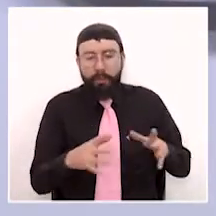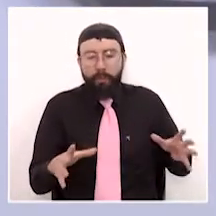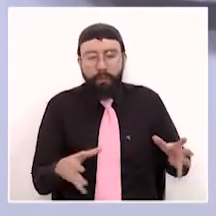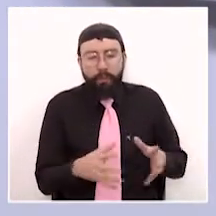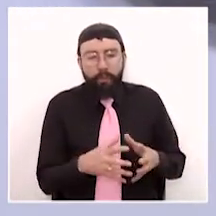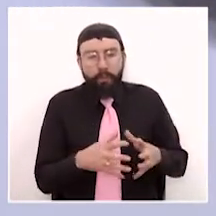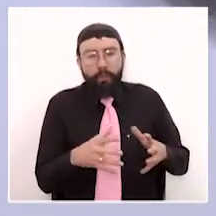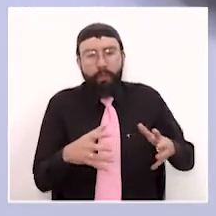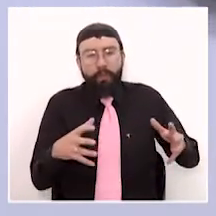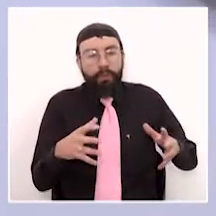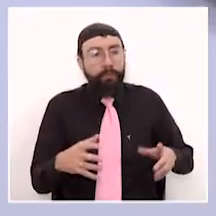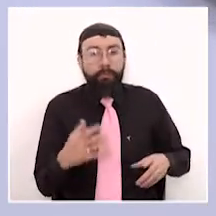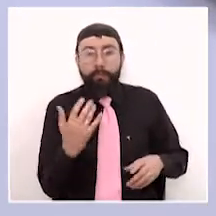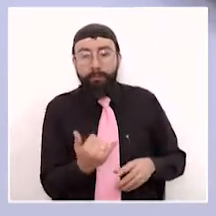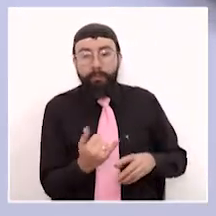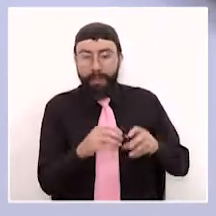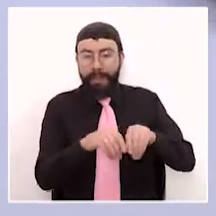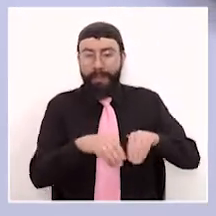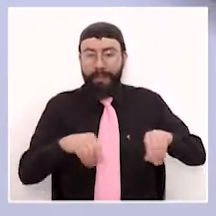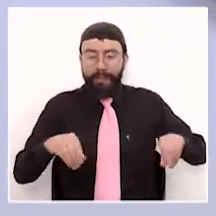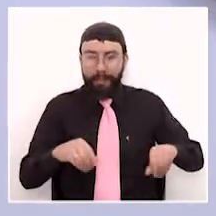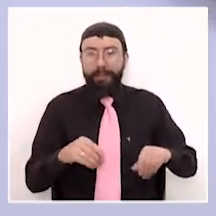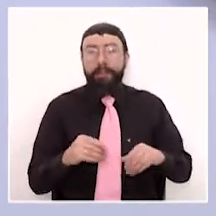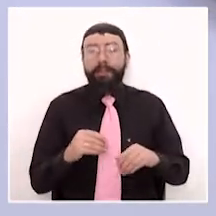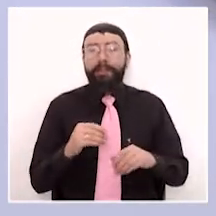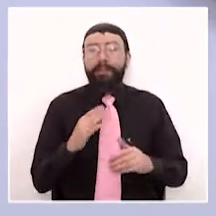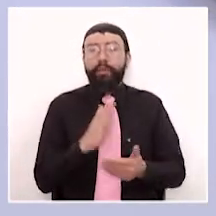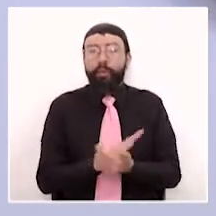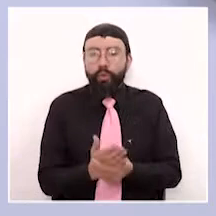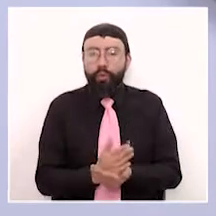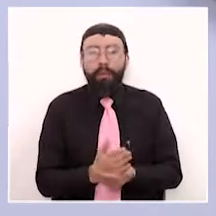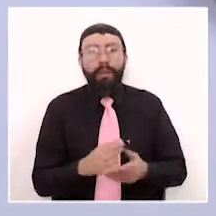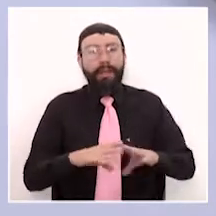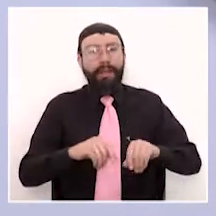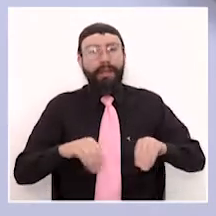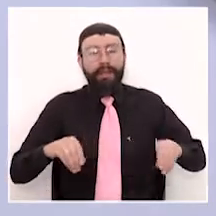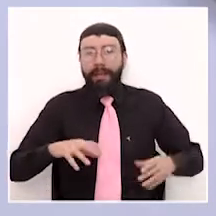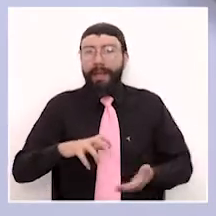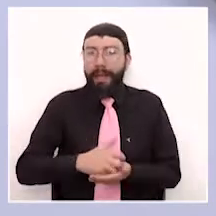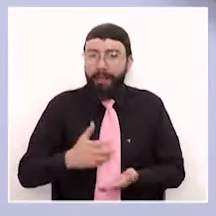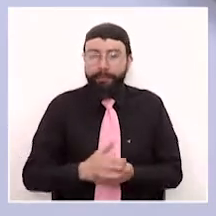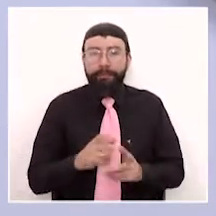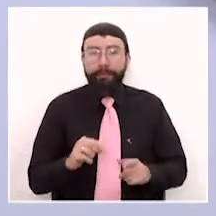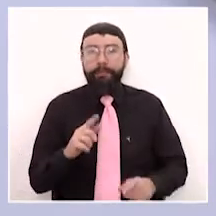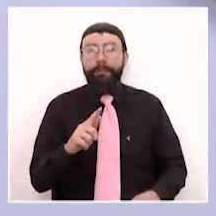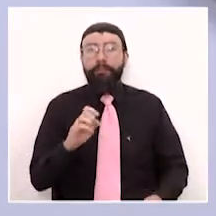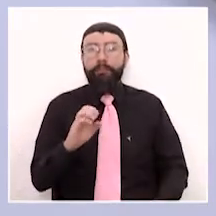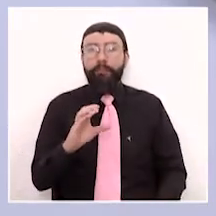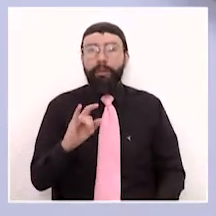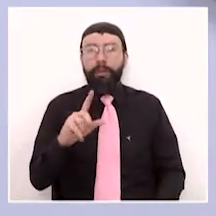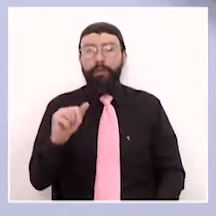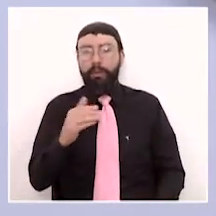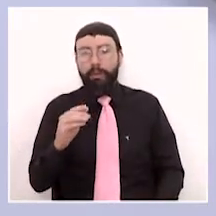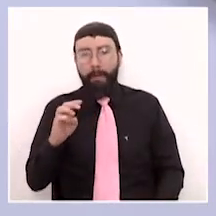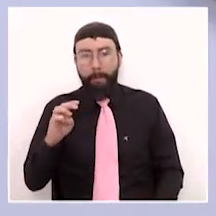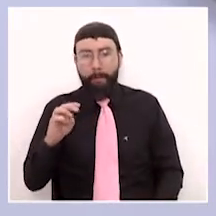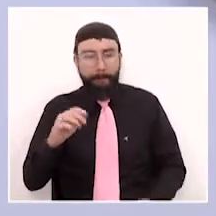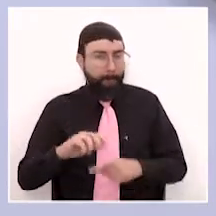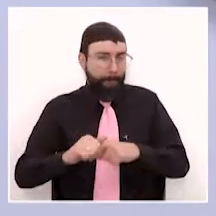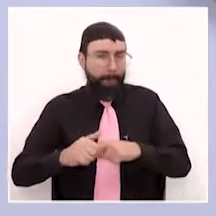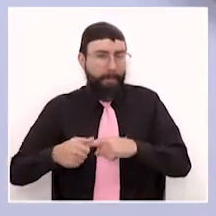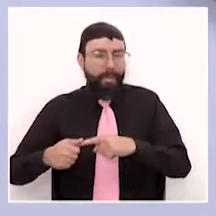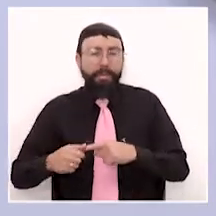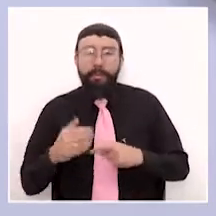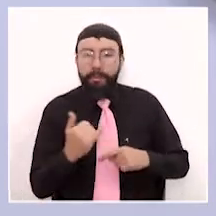está hecho con harina de yuca, con harina de arroz y con fécula de maíz. Entonces tiene esa mezcla de esos